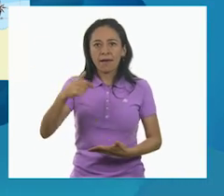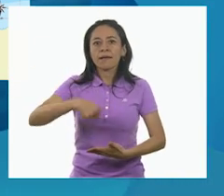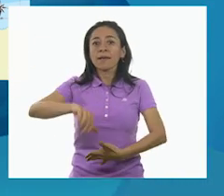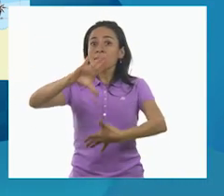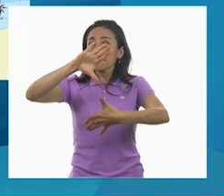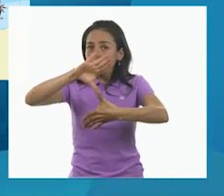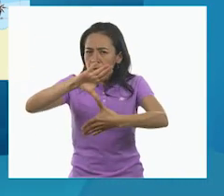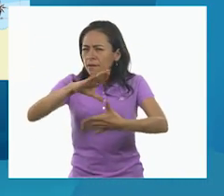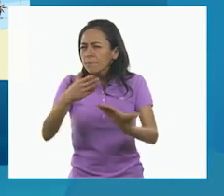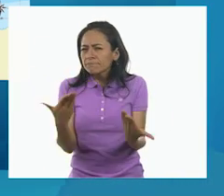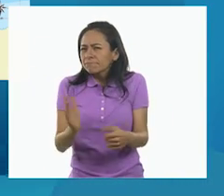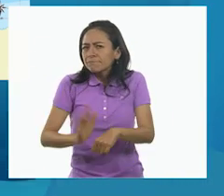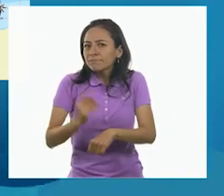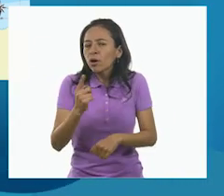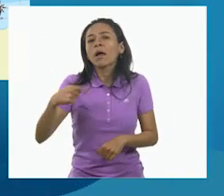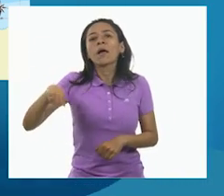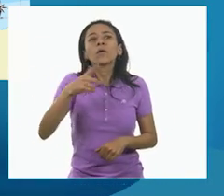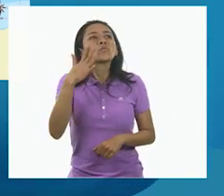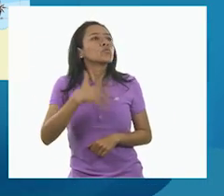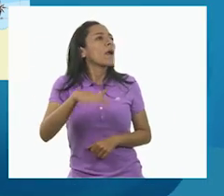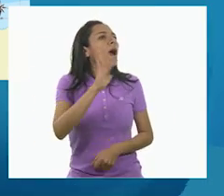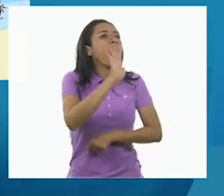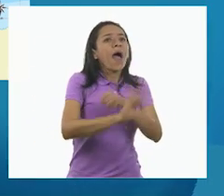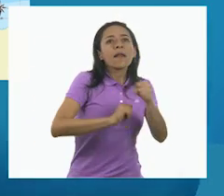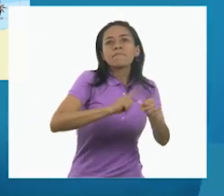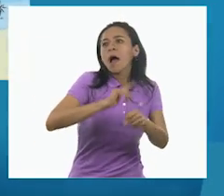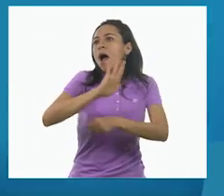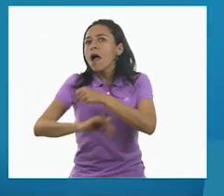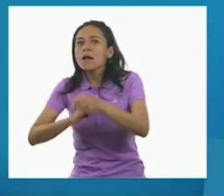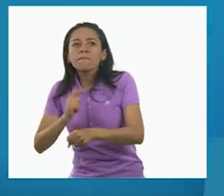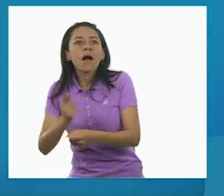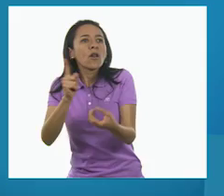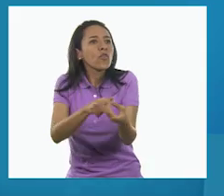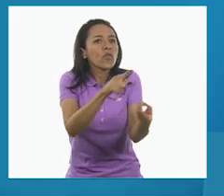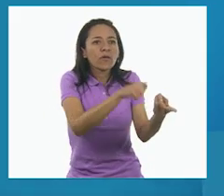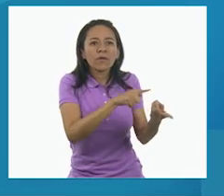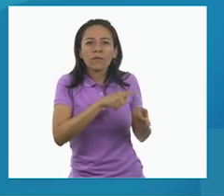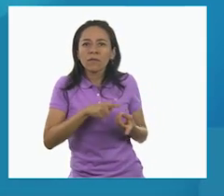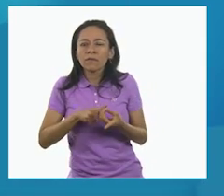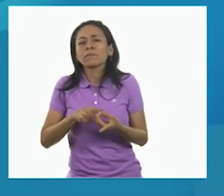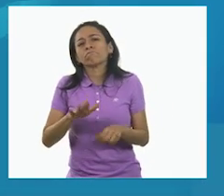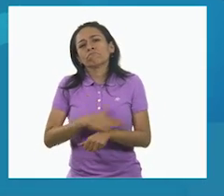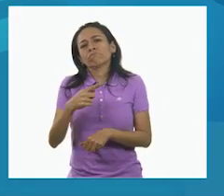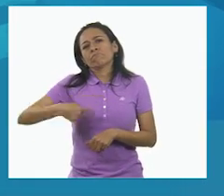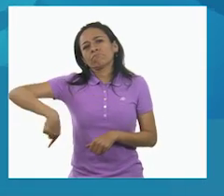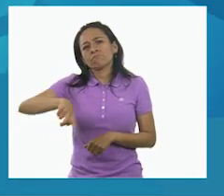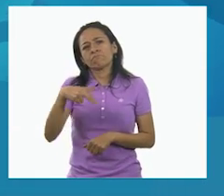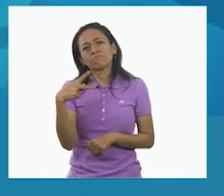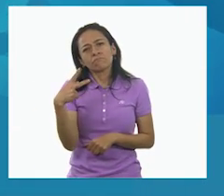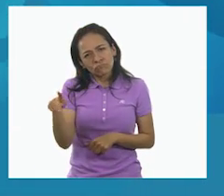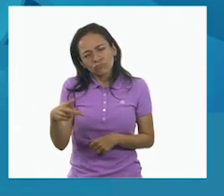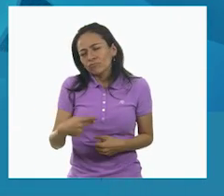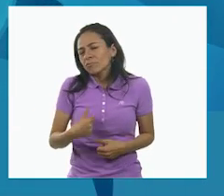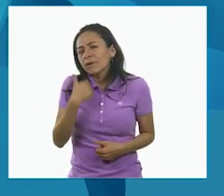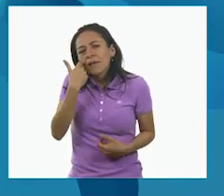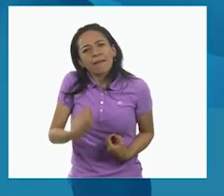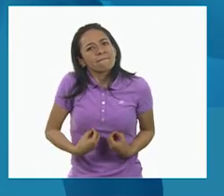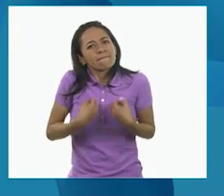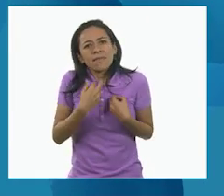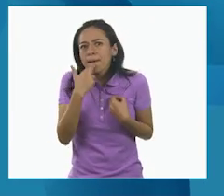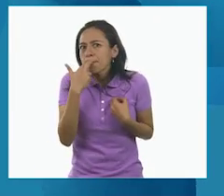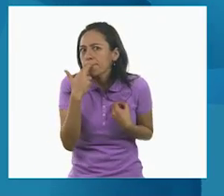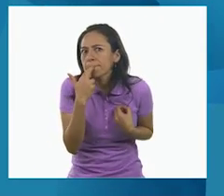siguiendo grupos de animales, buscando mejores condiciones de vida, y eran, como lo acabo de